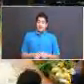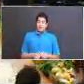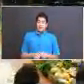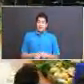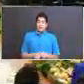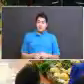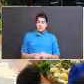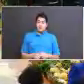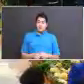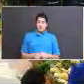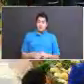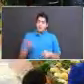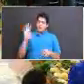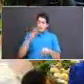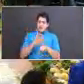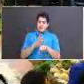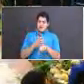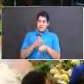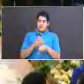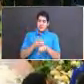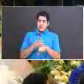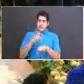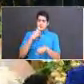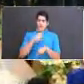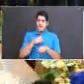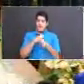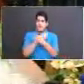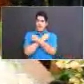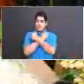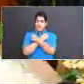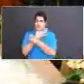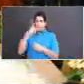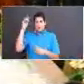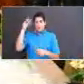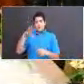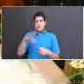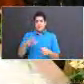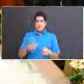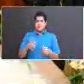tardes, hermanos amados. Dios les bendiga. Pueden tomar su lugar, por favor.